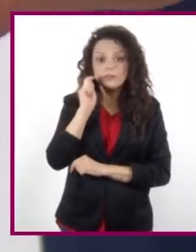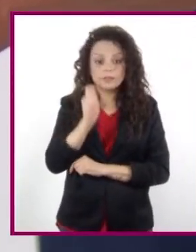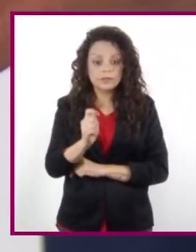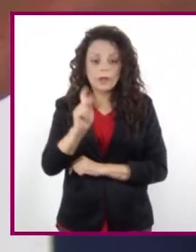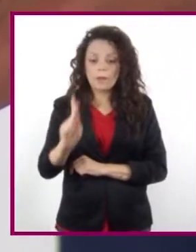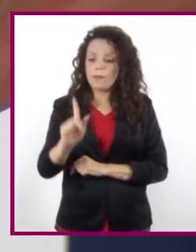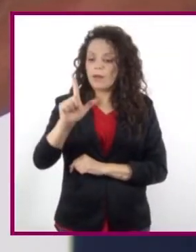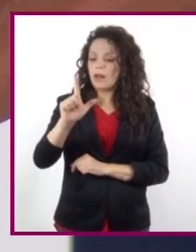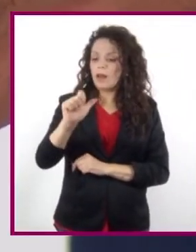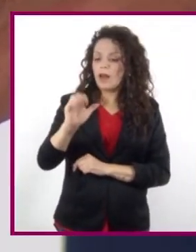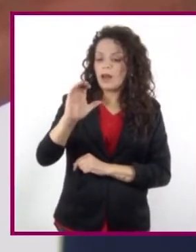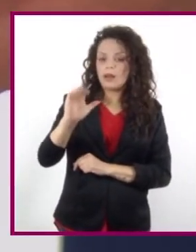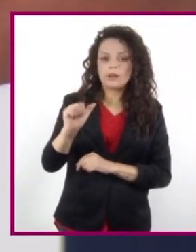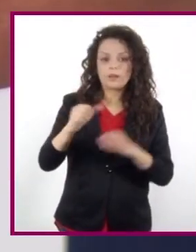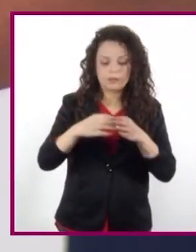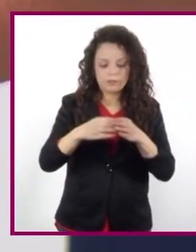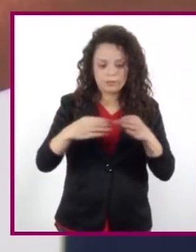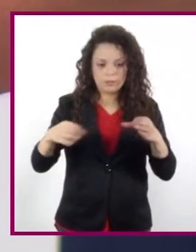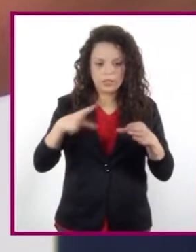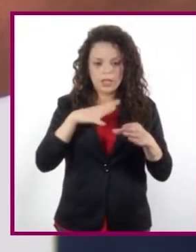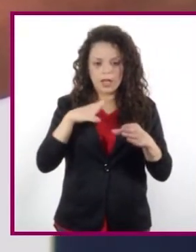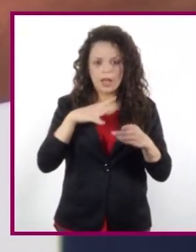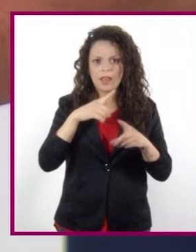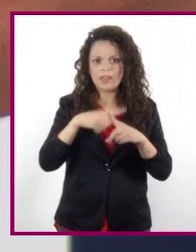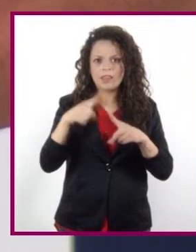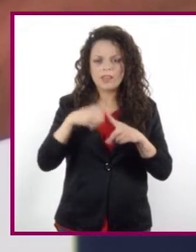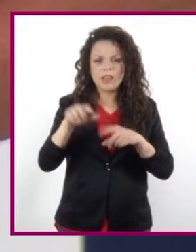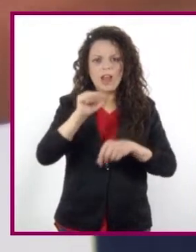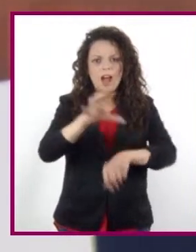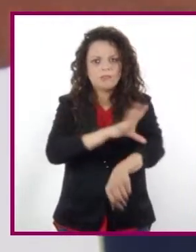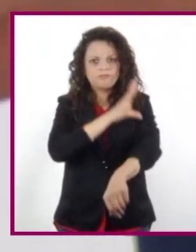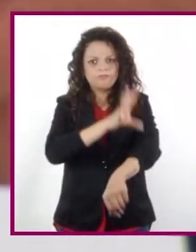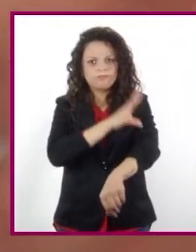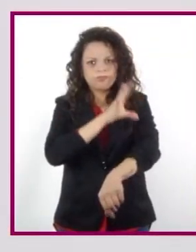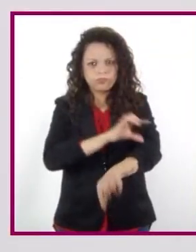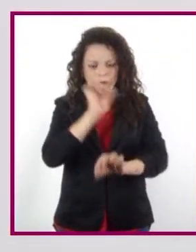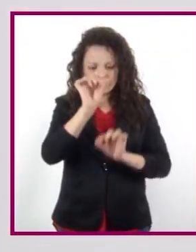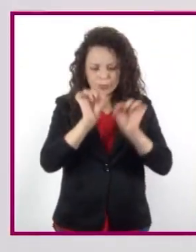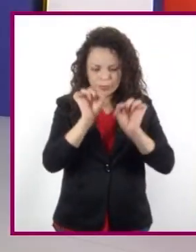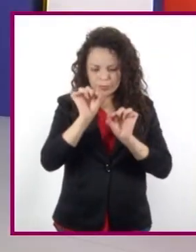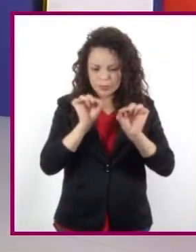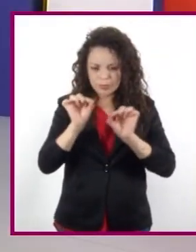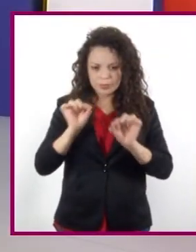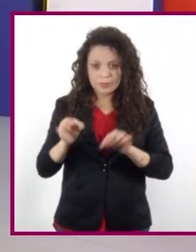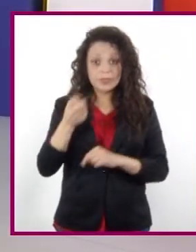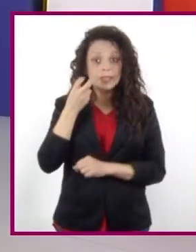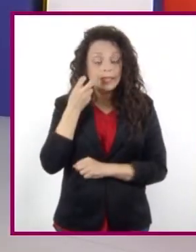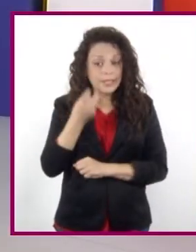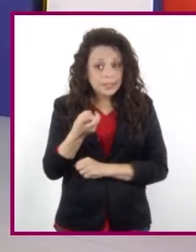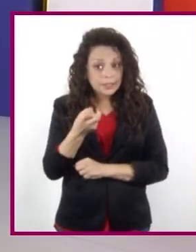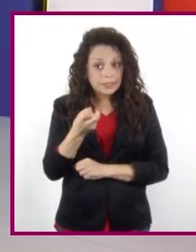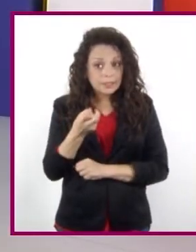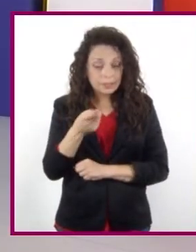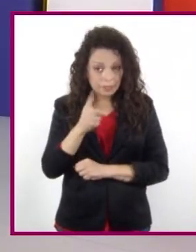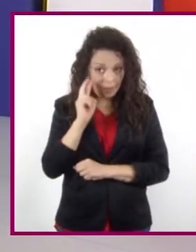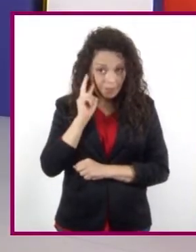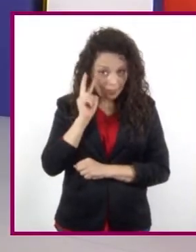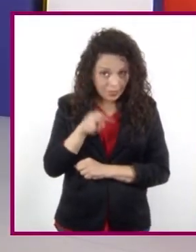placa donde están todos los circuitos electrónicos. Esta placa también, si